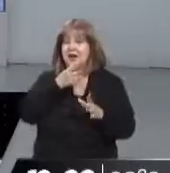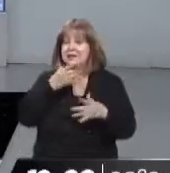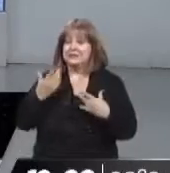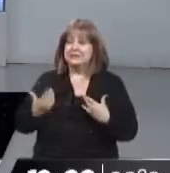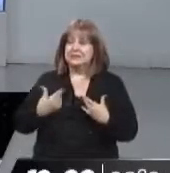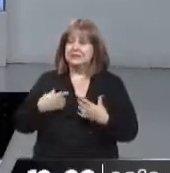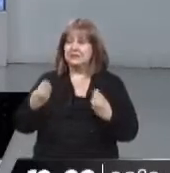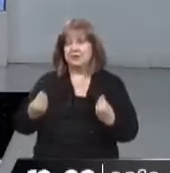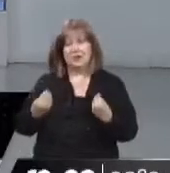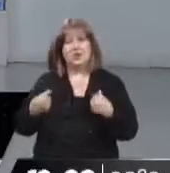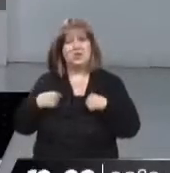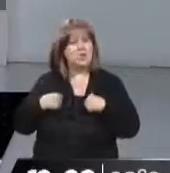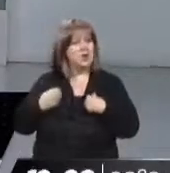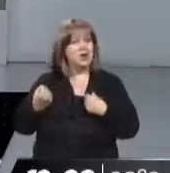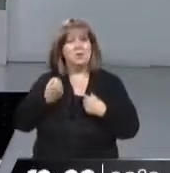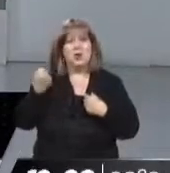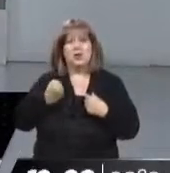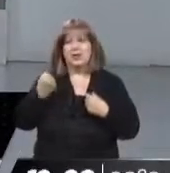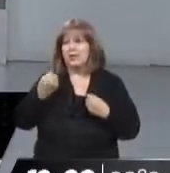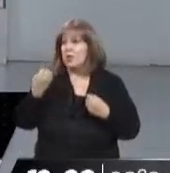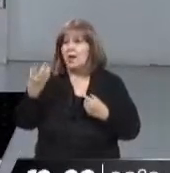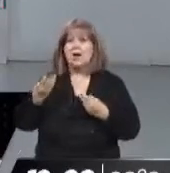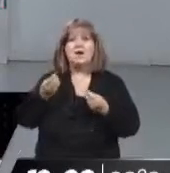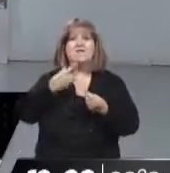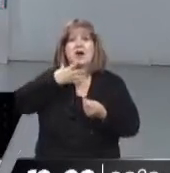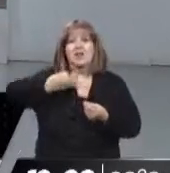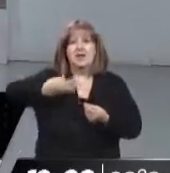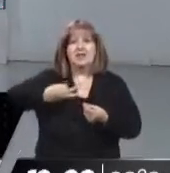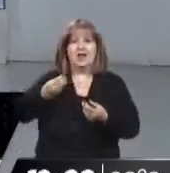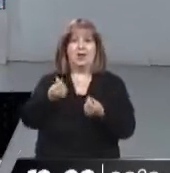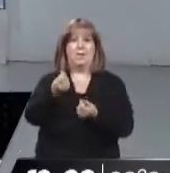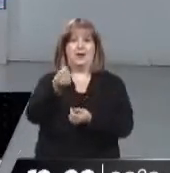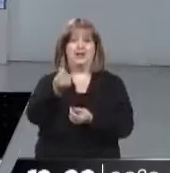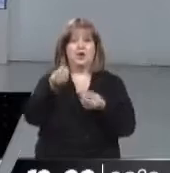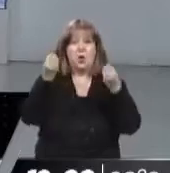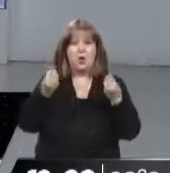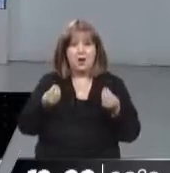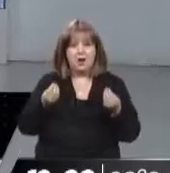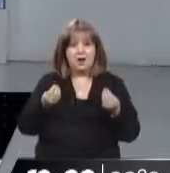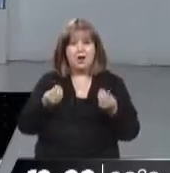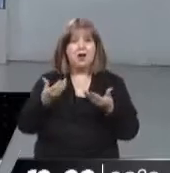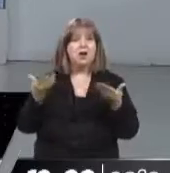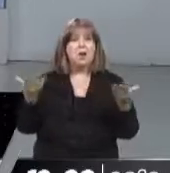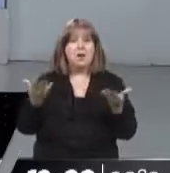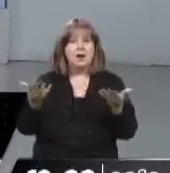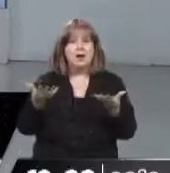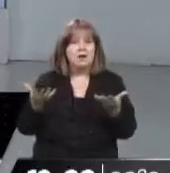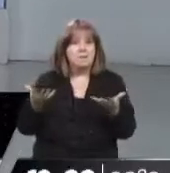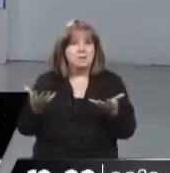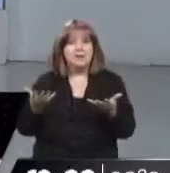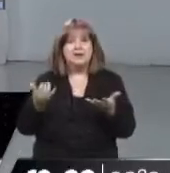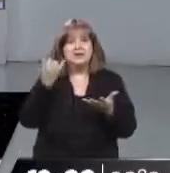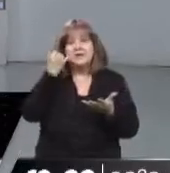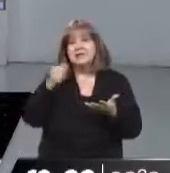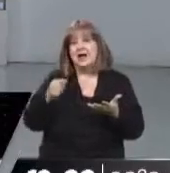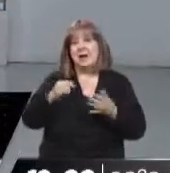también a debatir de decir, bueno, a ver, ¿cuál es el precio real? Bueno, es muy difícil. ¿No? ¿Viste? El precio como real que... es muy difícil. ¿Cuánto le sacan? Claro, ¿cuánto es? A ver, si